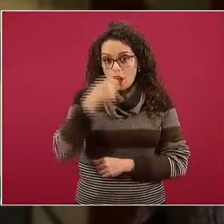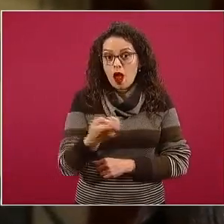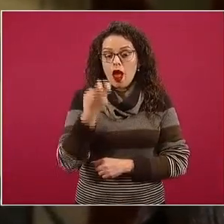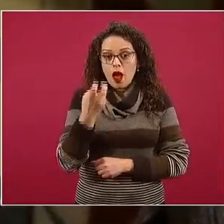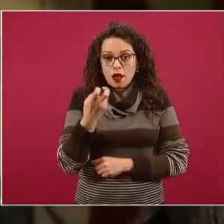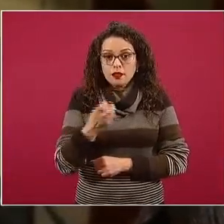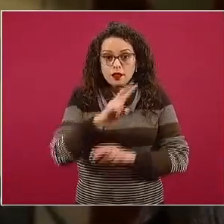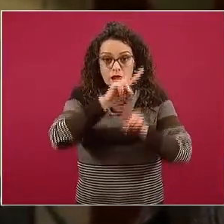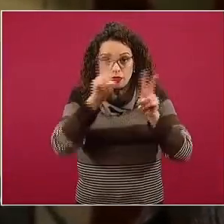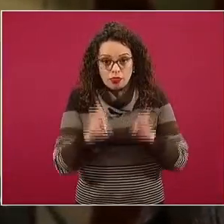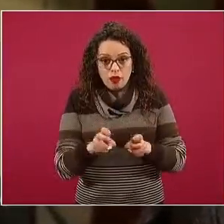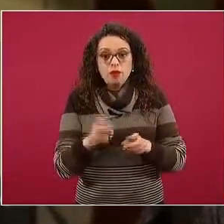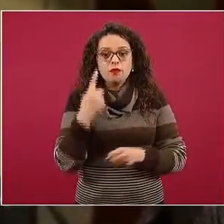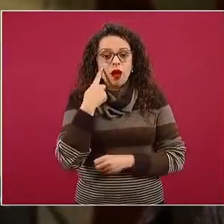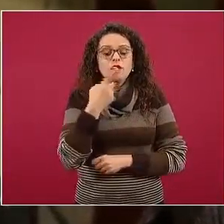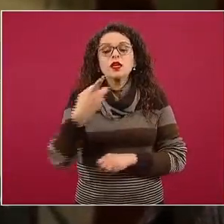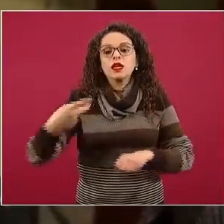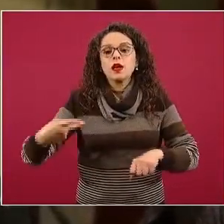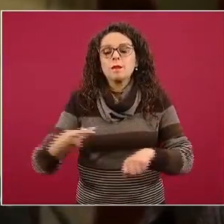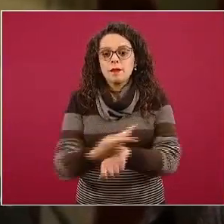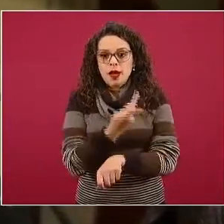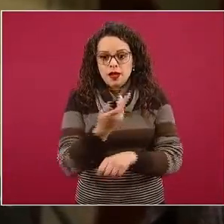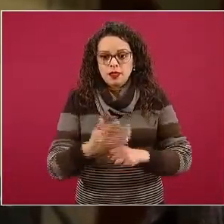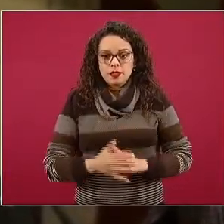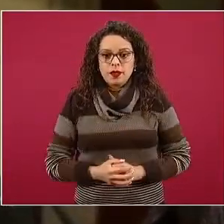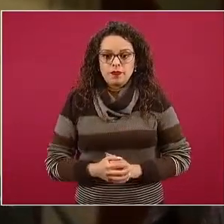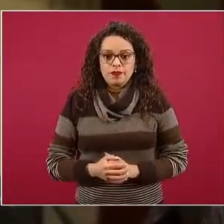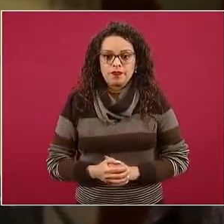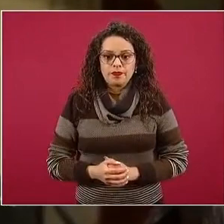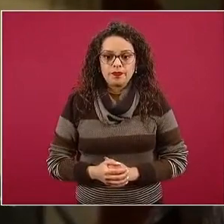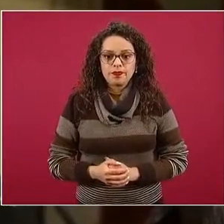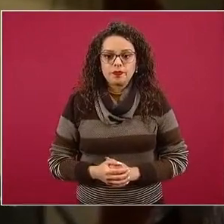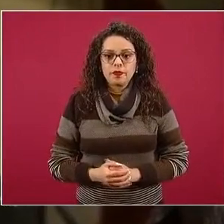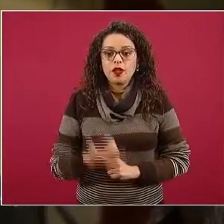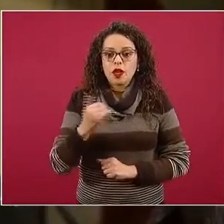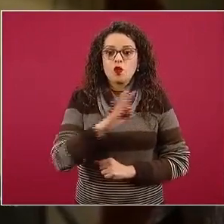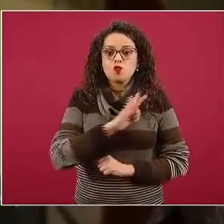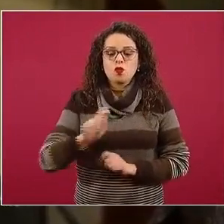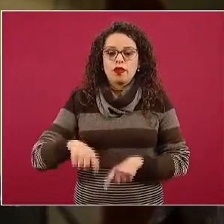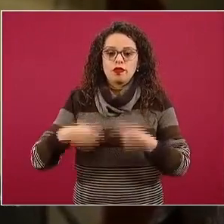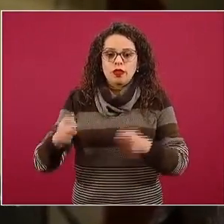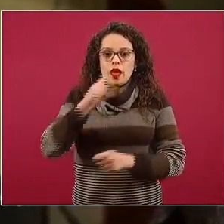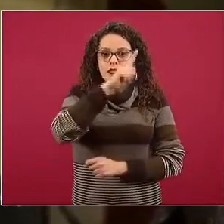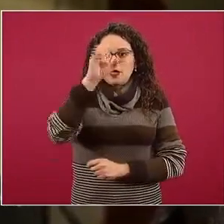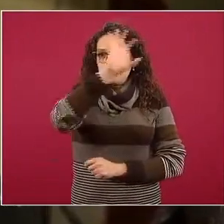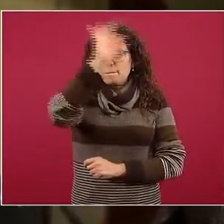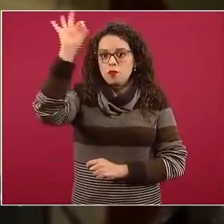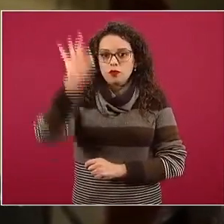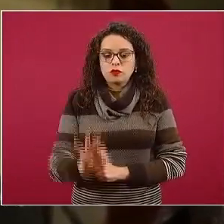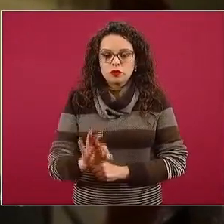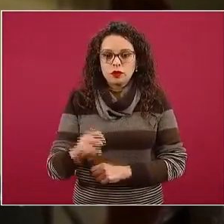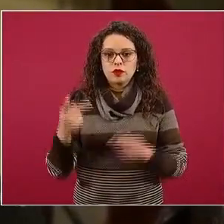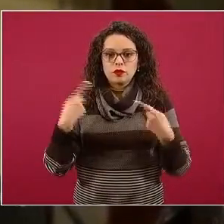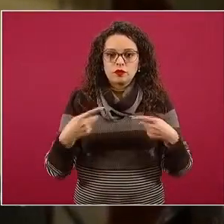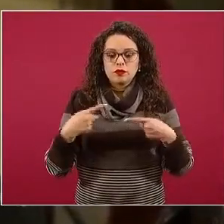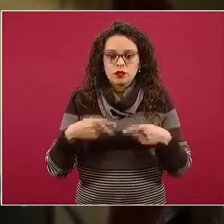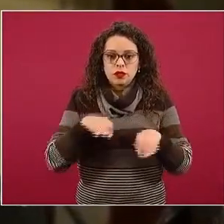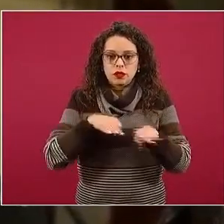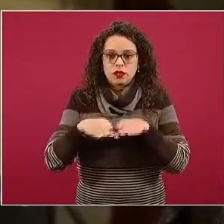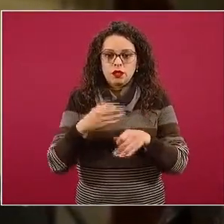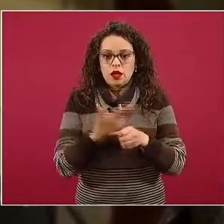este tema y pueda pues ya darle al 100% del personal médico y de primera